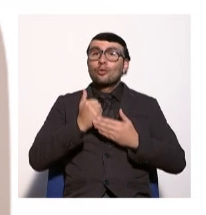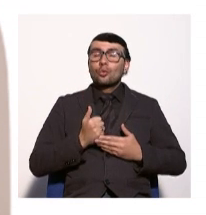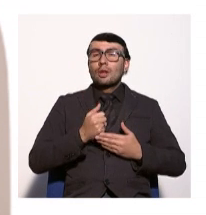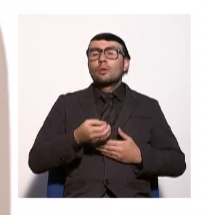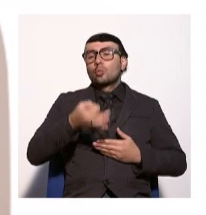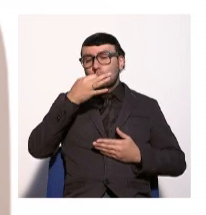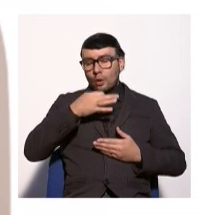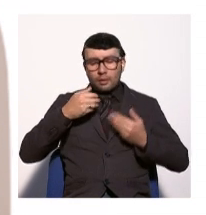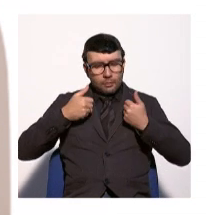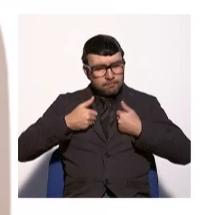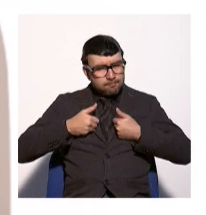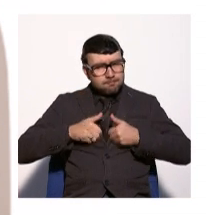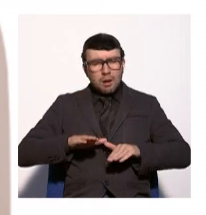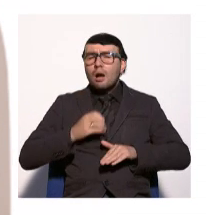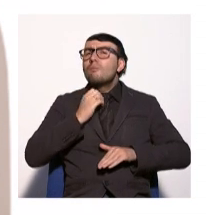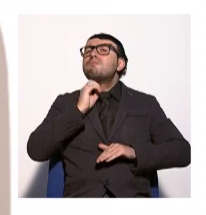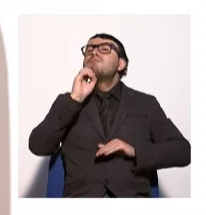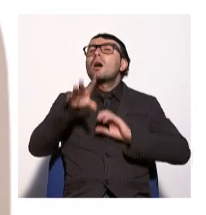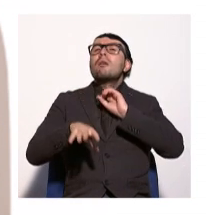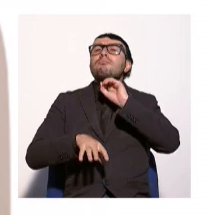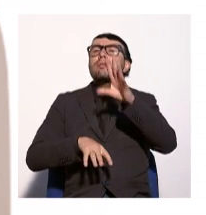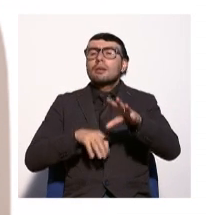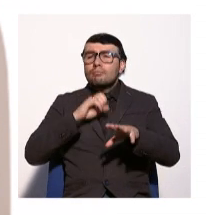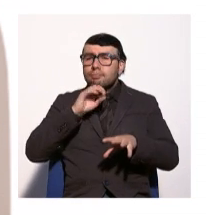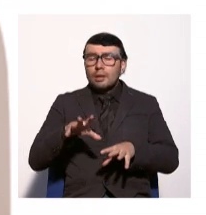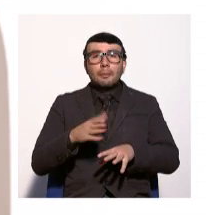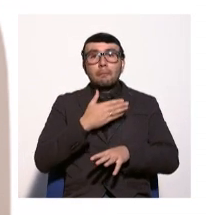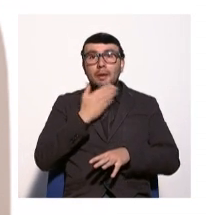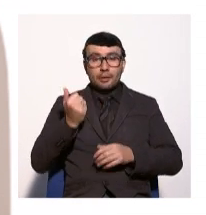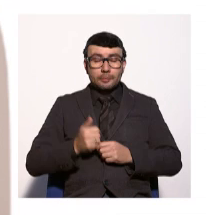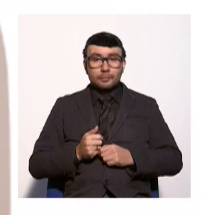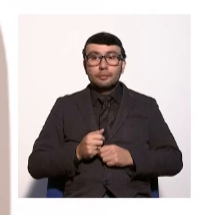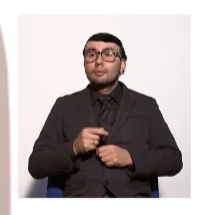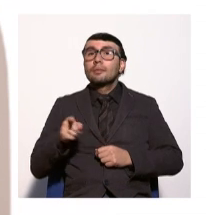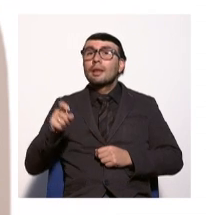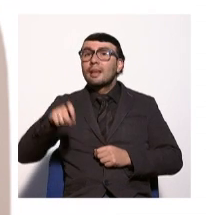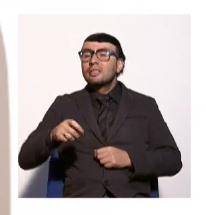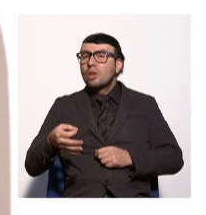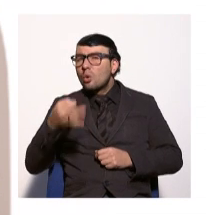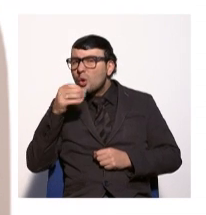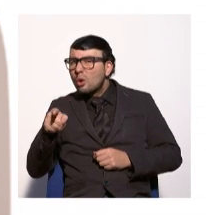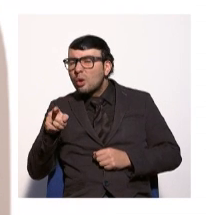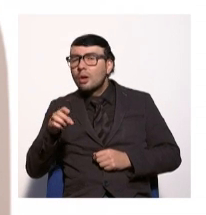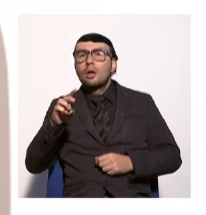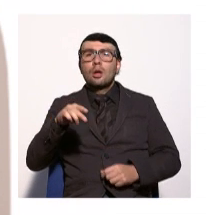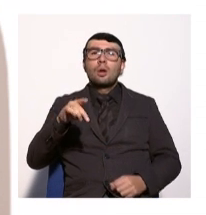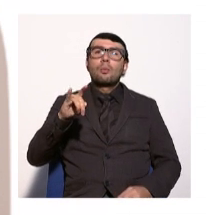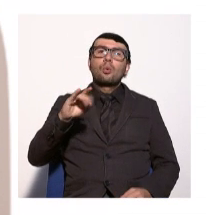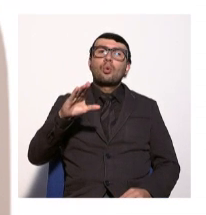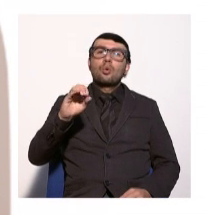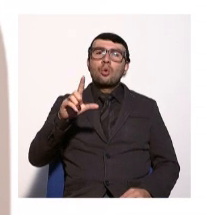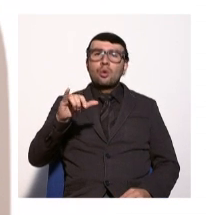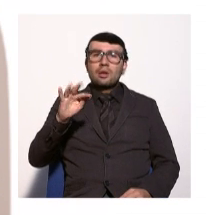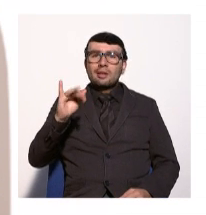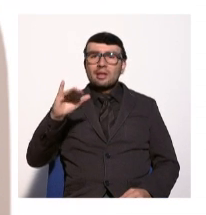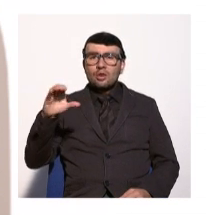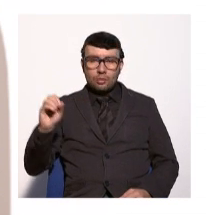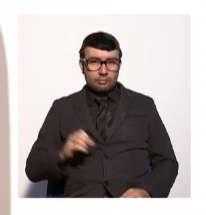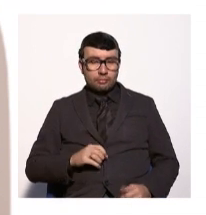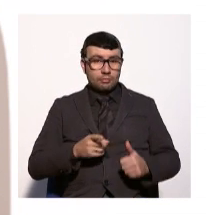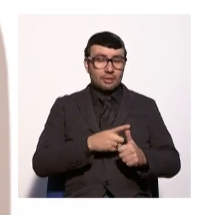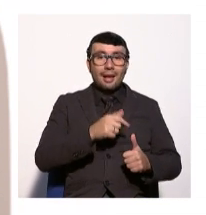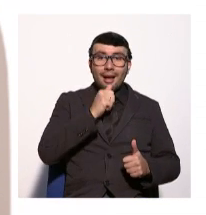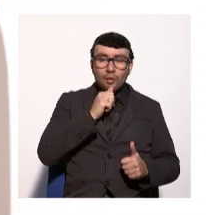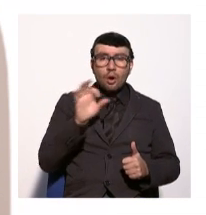a botar a secretar más termita es un muy político el agua las inhalaciones de